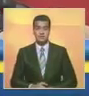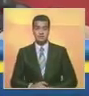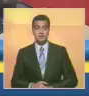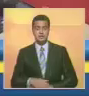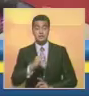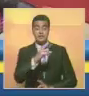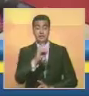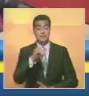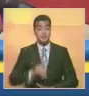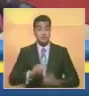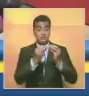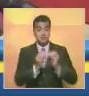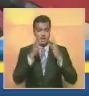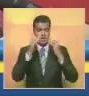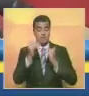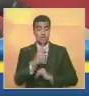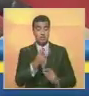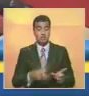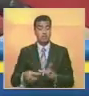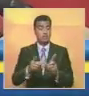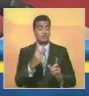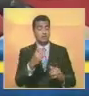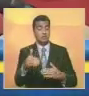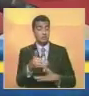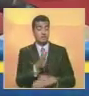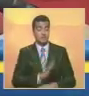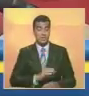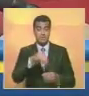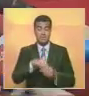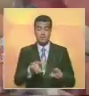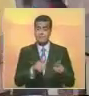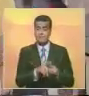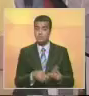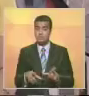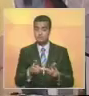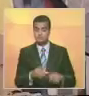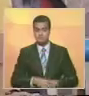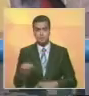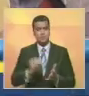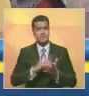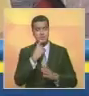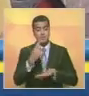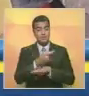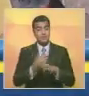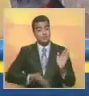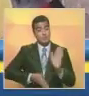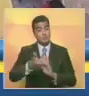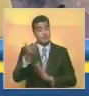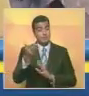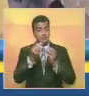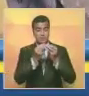la vía Carmelo, Potrerito, se va a tomar en cuenta 2 parroquias y 2 sectores que están dentro de la misma parroquia. Cárdenas reiteró que el gobierno continuará avanzando